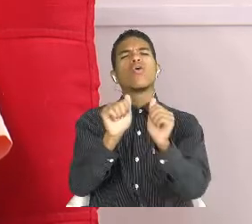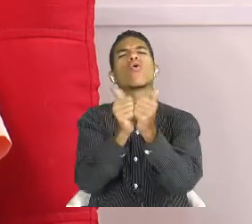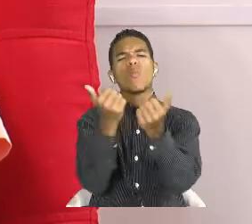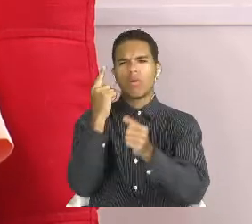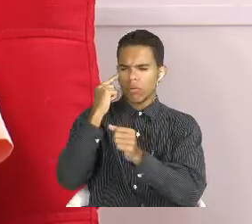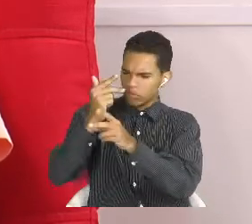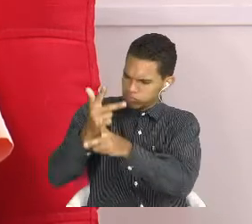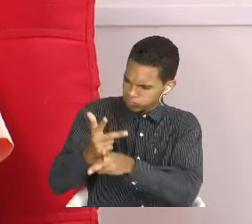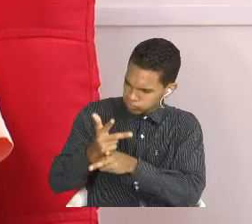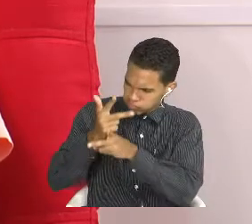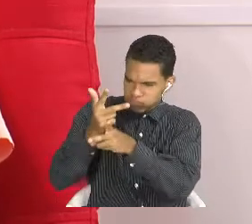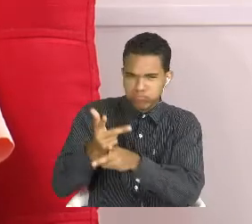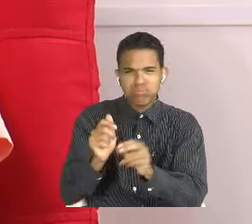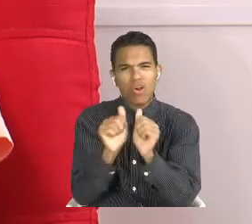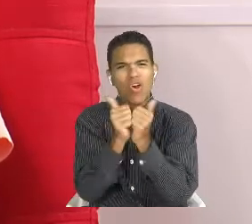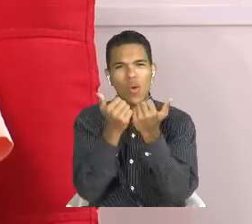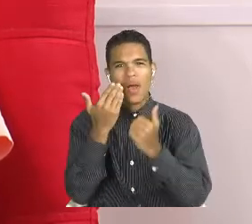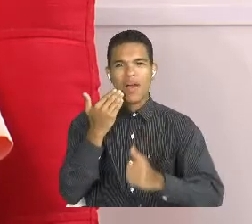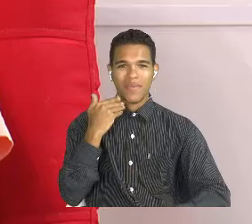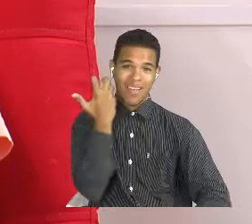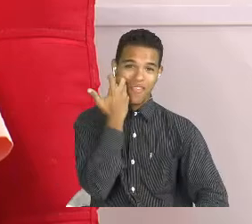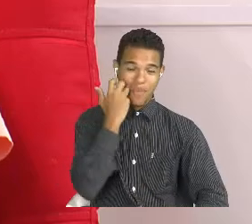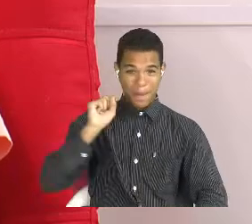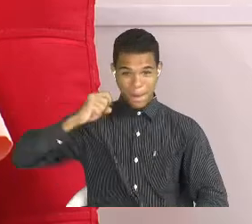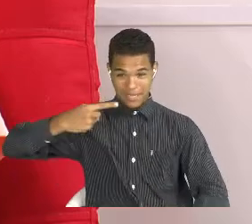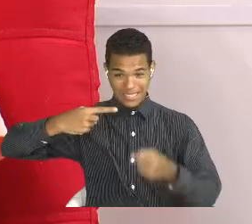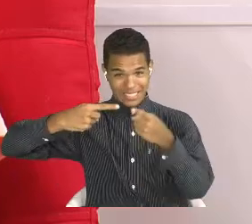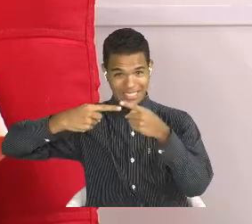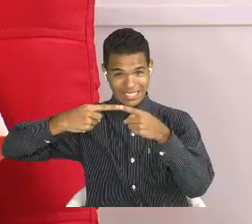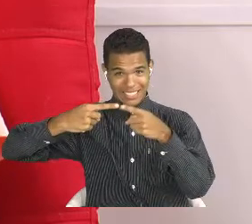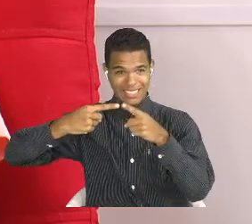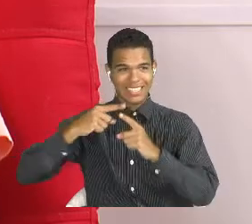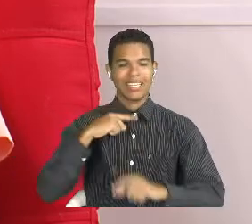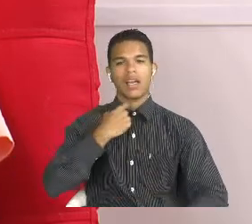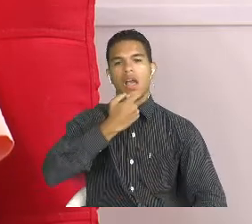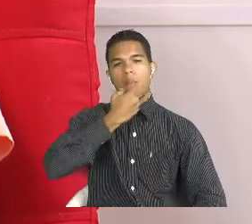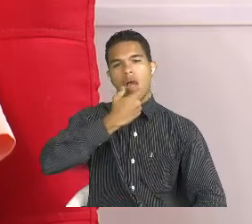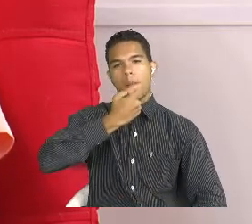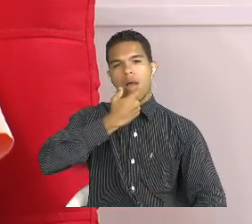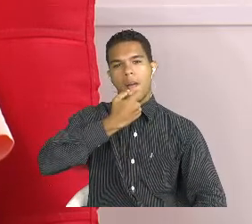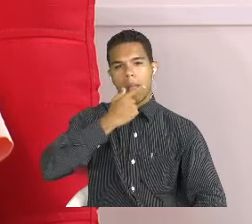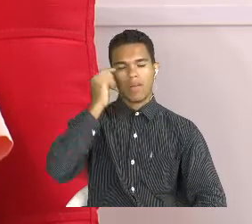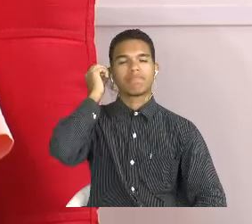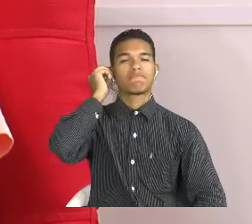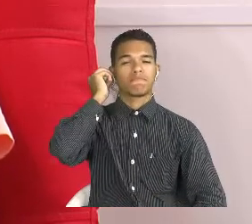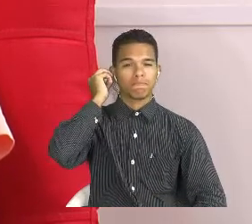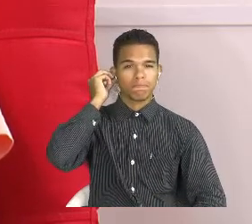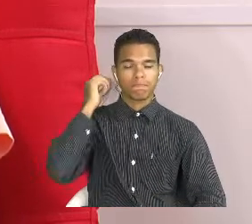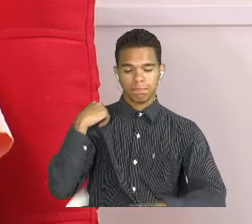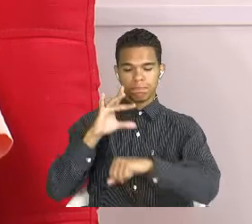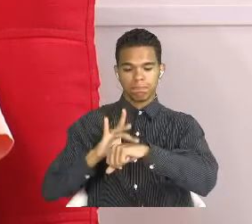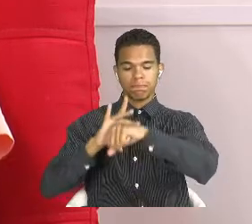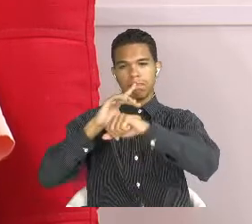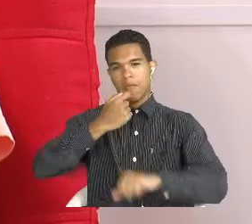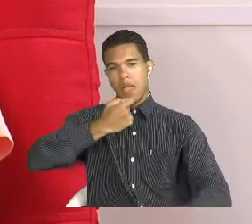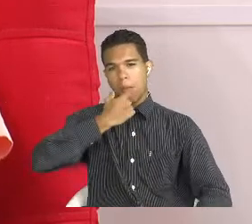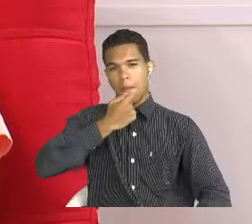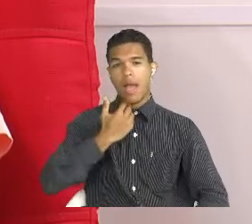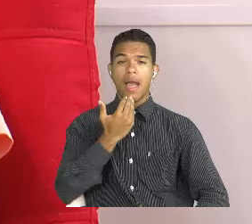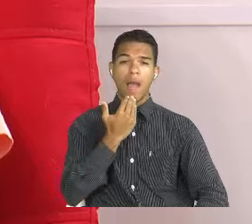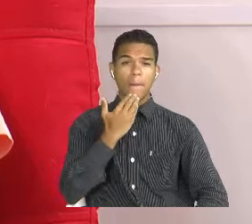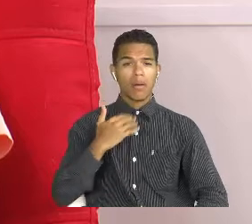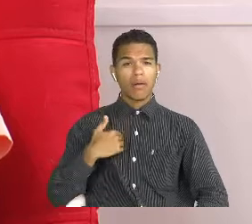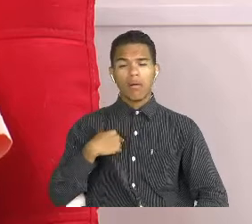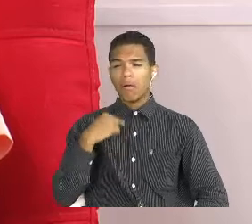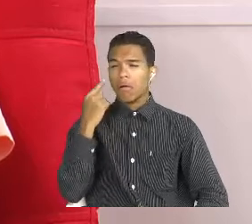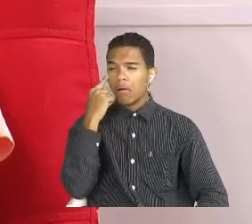manejo primario, digámoslo así, del glaucoma es medicamentos, o sea, es médico. No es que si tengo glaucoma y ya me